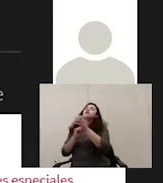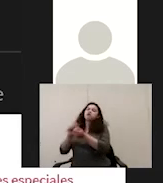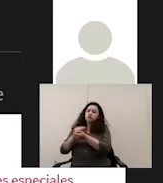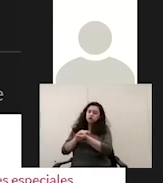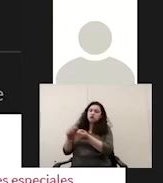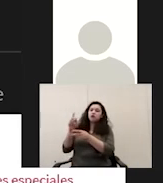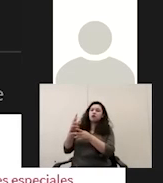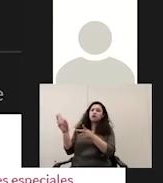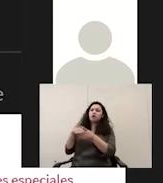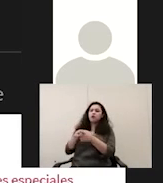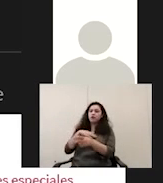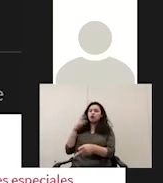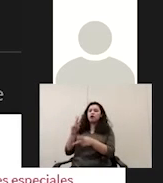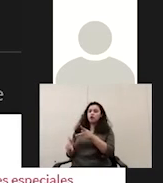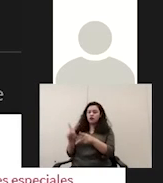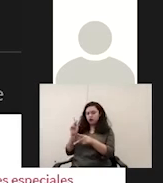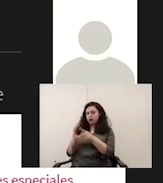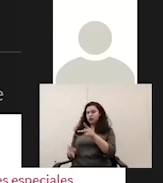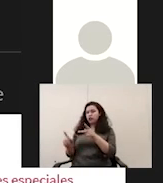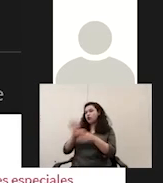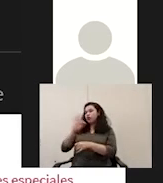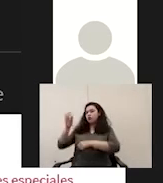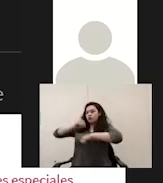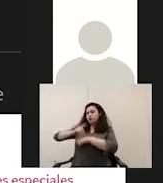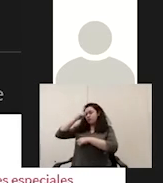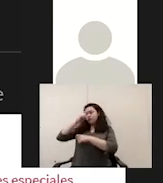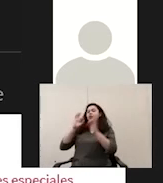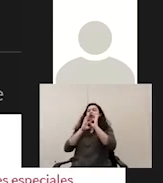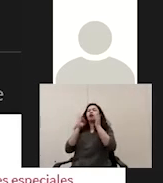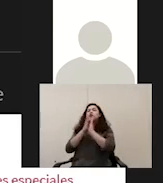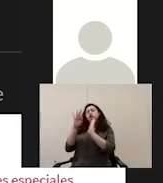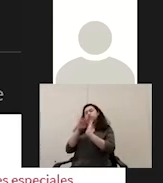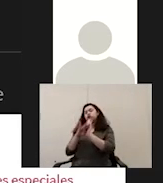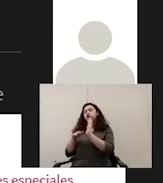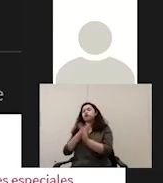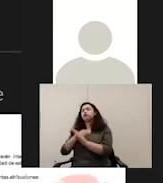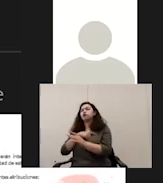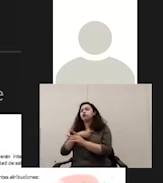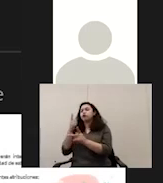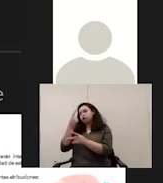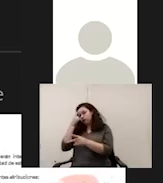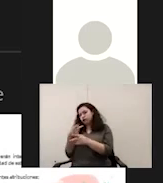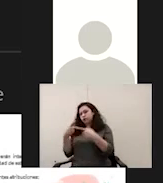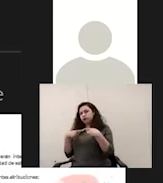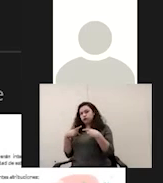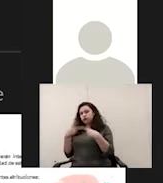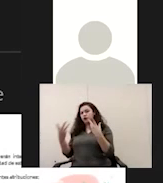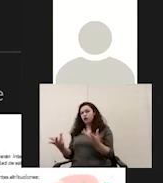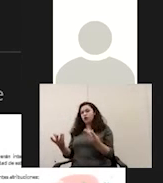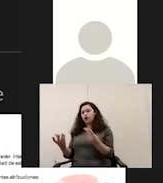desinfectar y se tendrá que volver a colocar con las medidas de higiene que el proveedor marque o la persona que